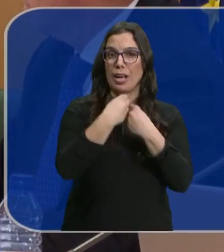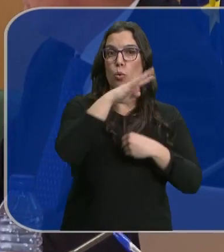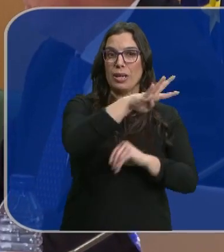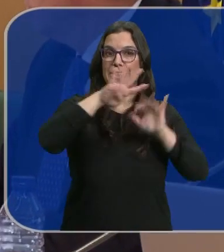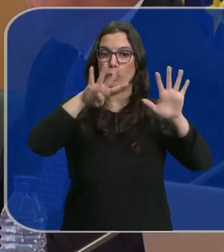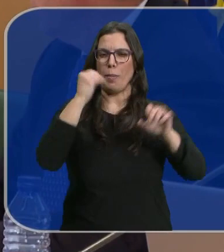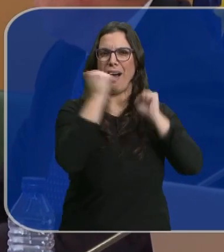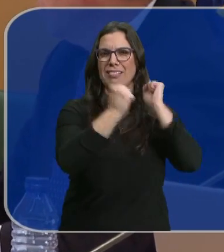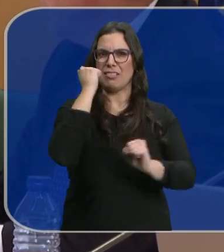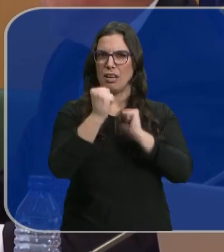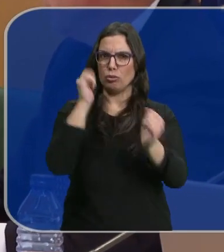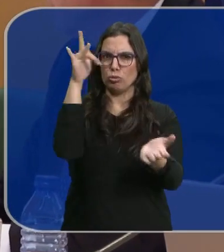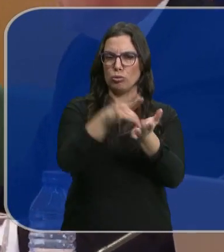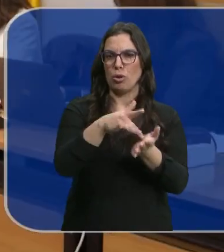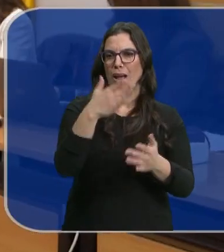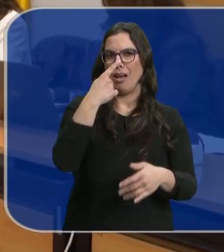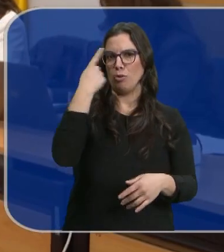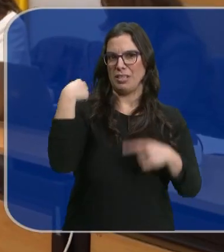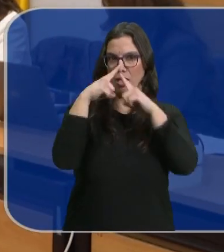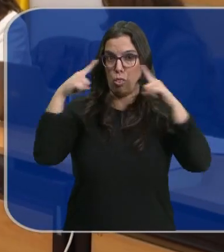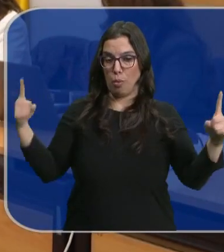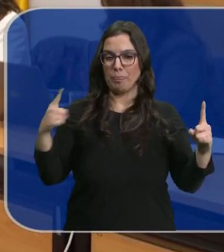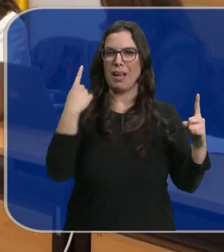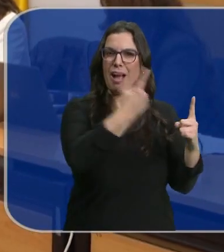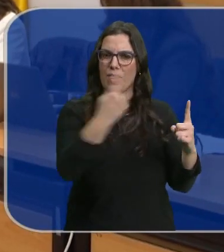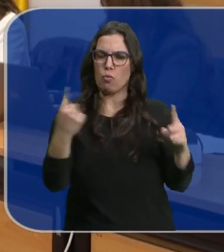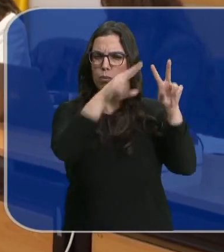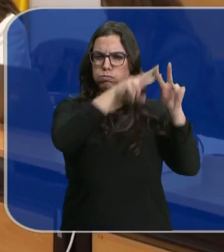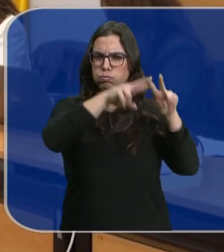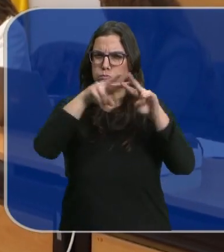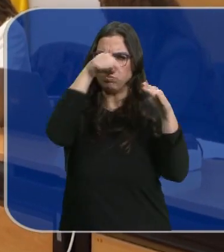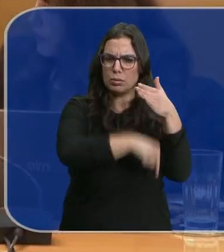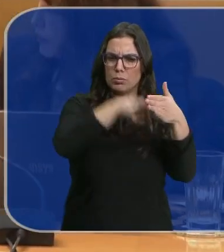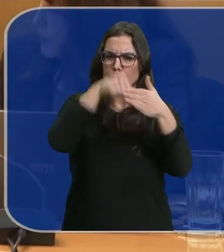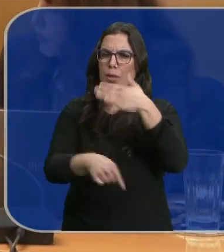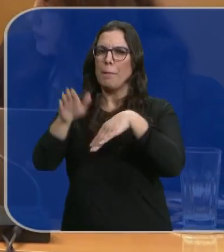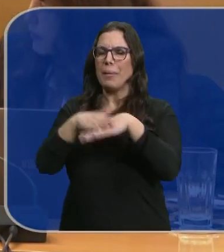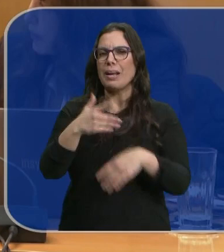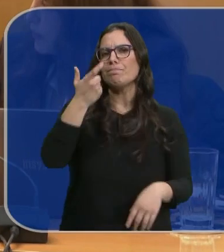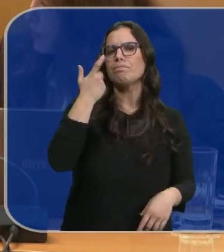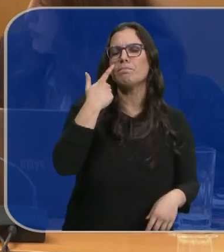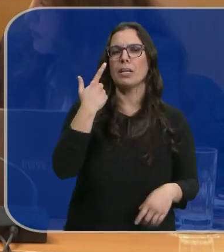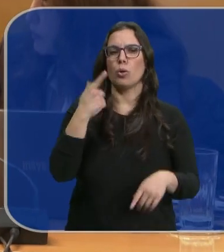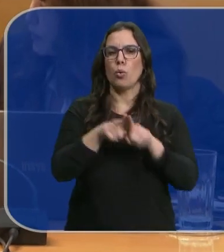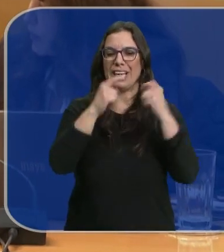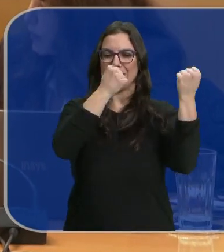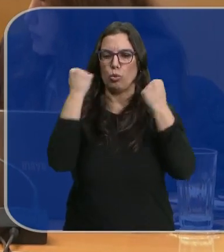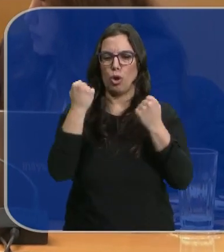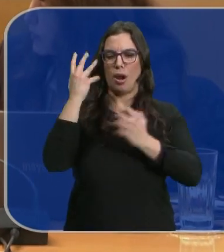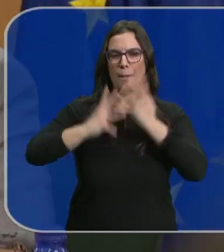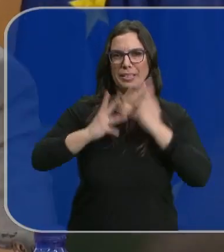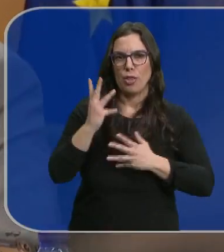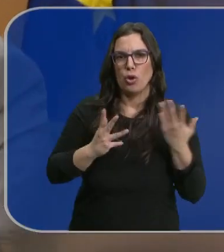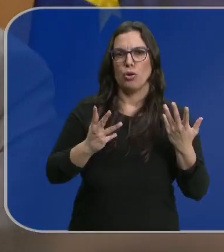asesinatos machistas que se produjeron en 2022. El objetivo es evaluar las acciones institucionales, administrativas